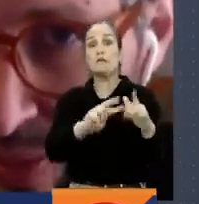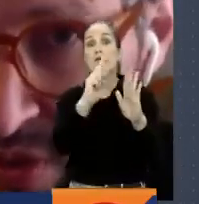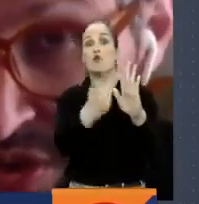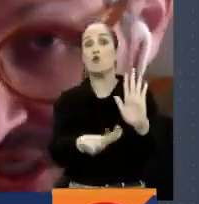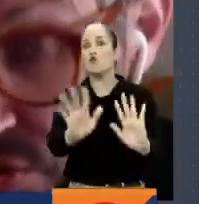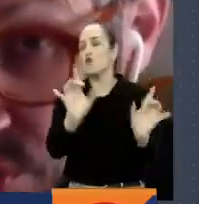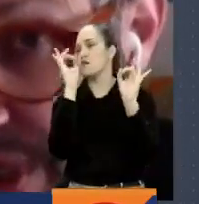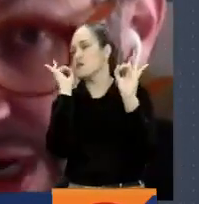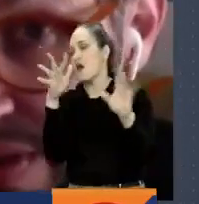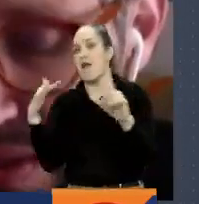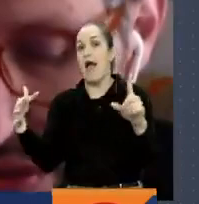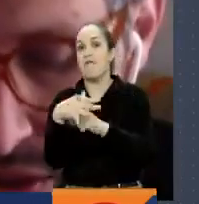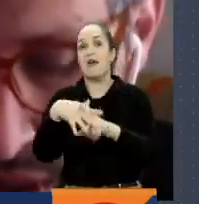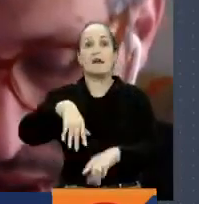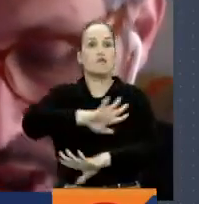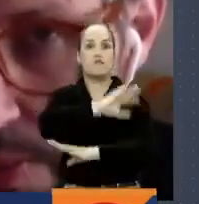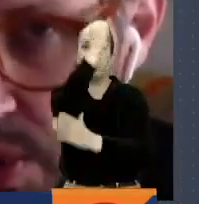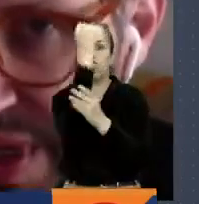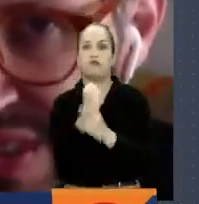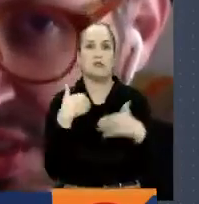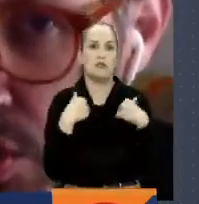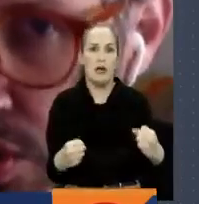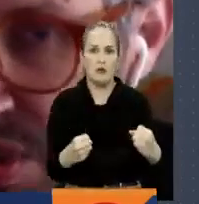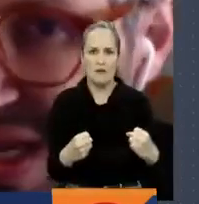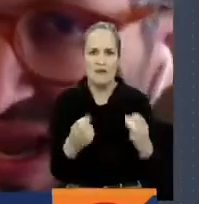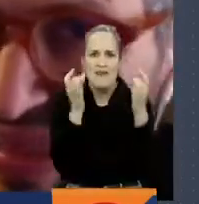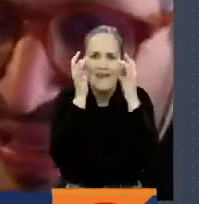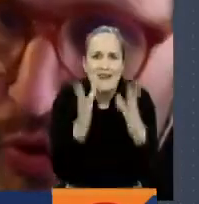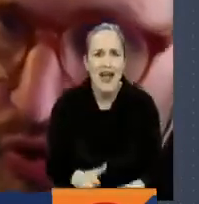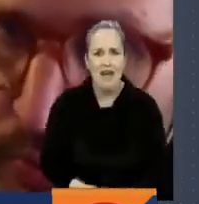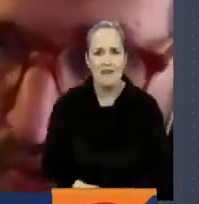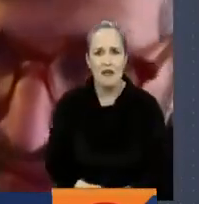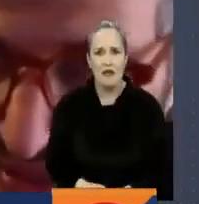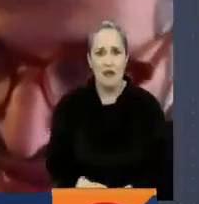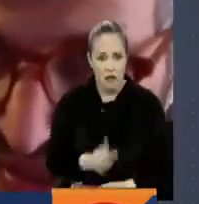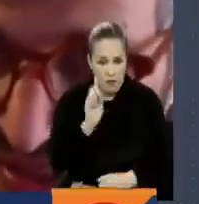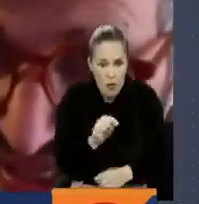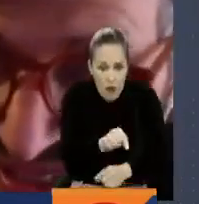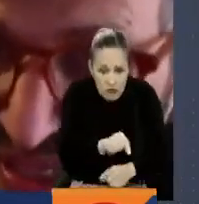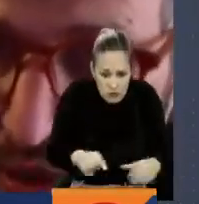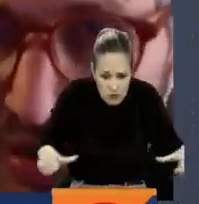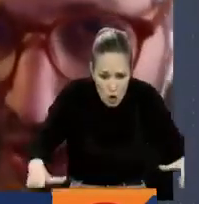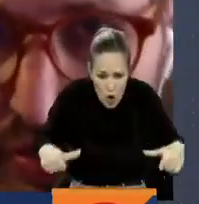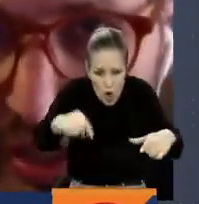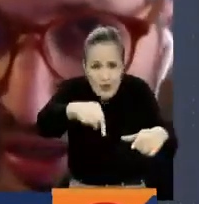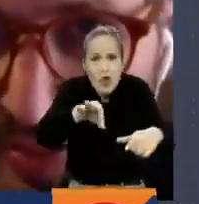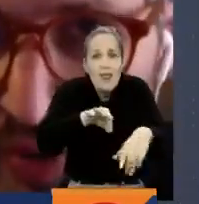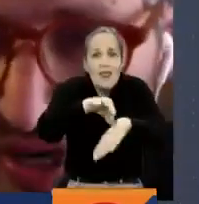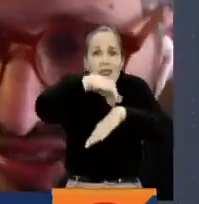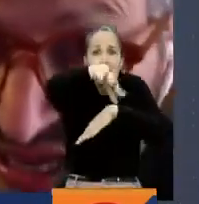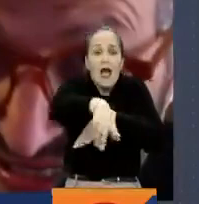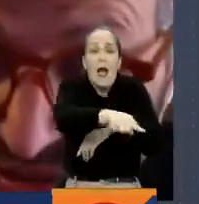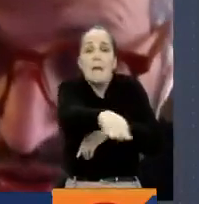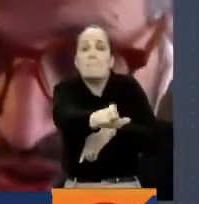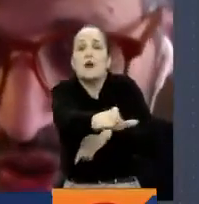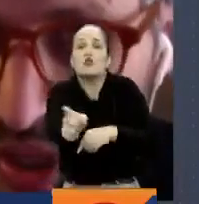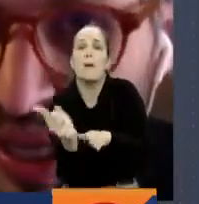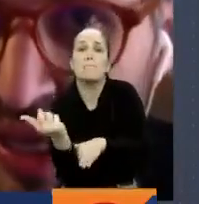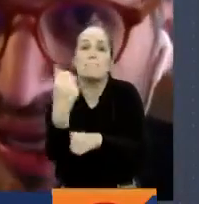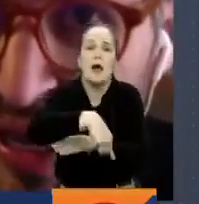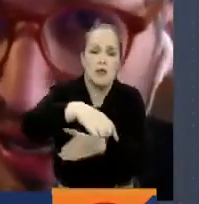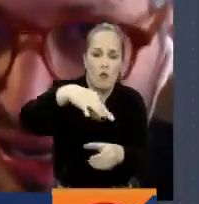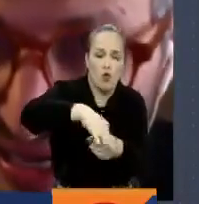al colapso Entonces esto es muy grave insisto porque es desconocer que la gente votó por representantes y ese es el orden natural de la Democracia esa